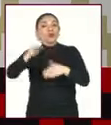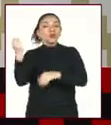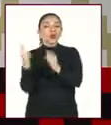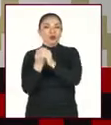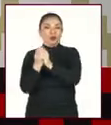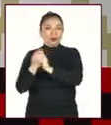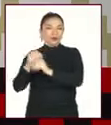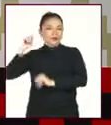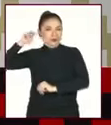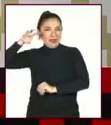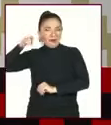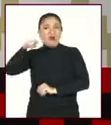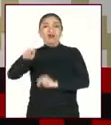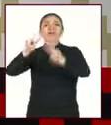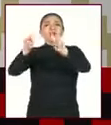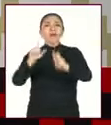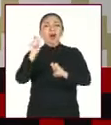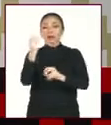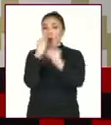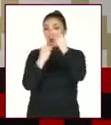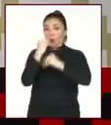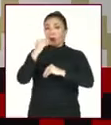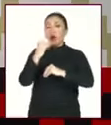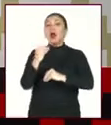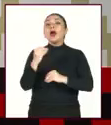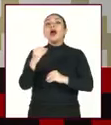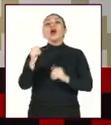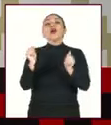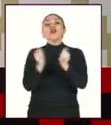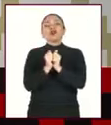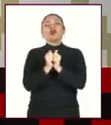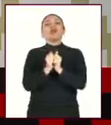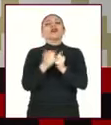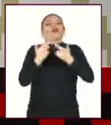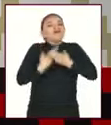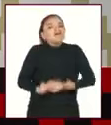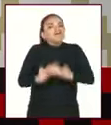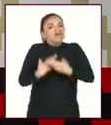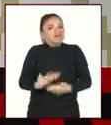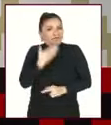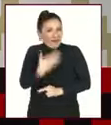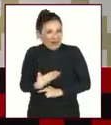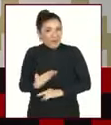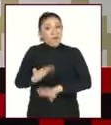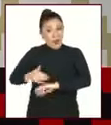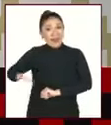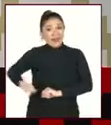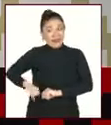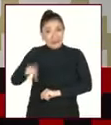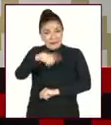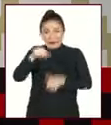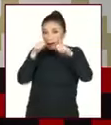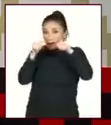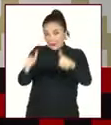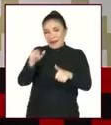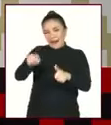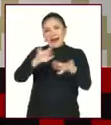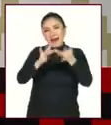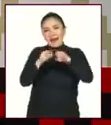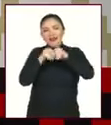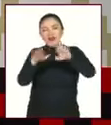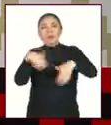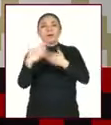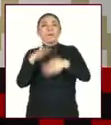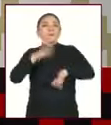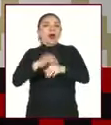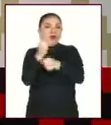de la serie con el tema Alimentación Consistente. Interesante, ¿no? Estén pendientes de nuestras redes sociales para más